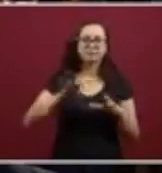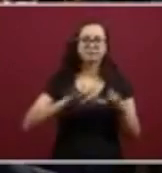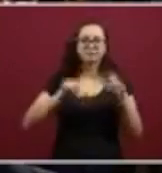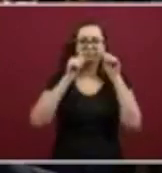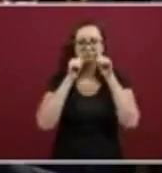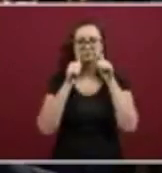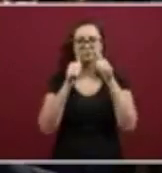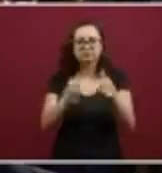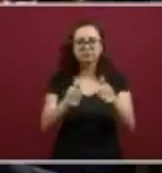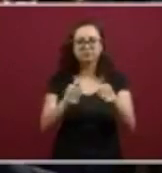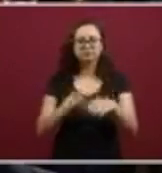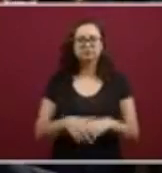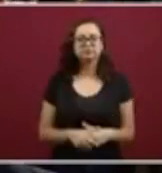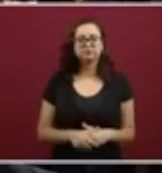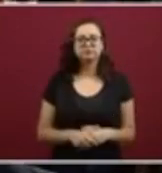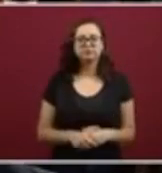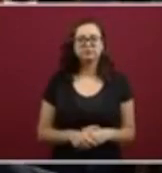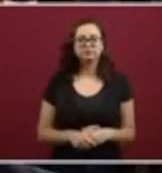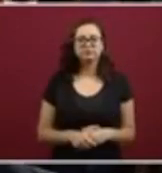para